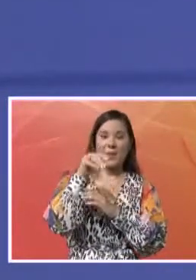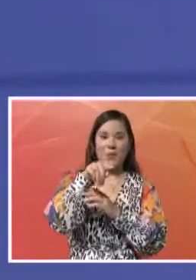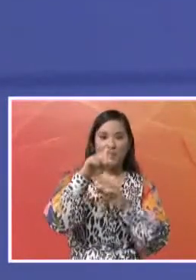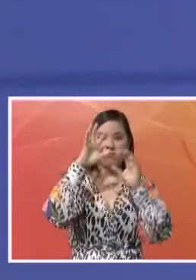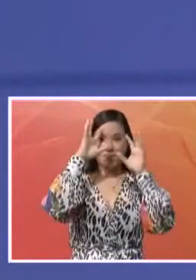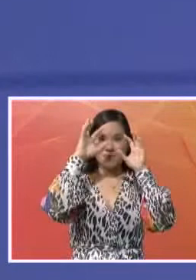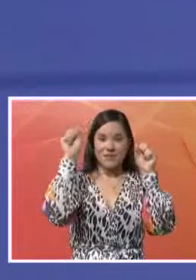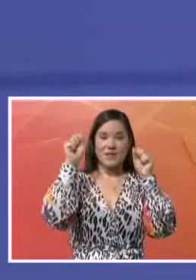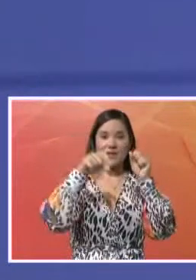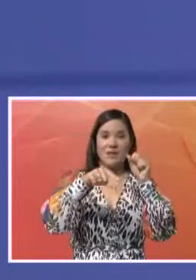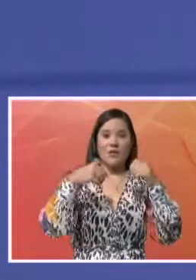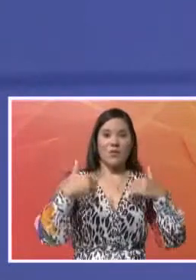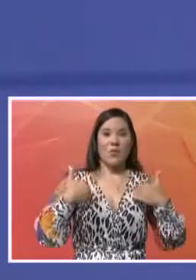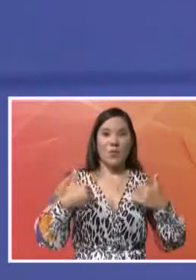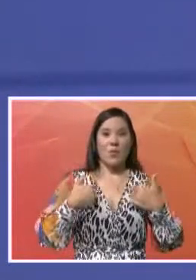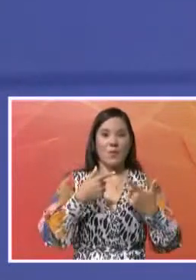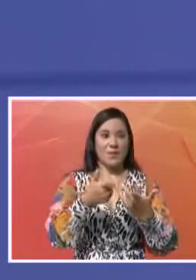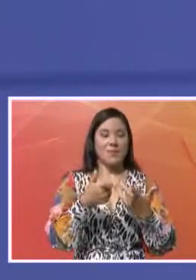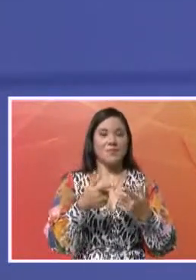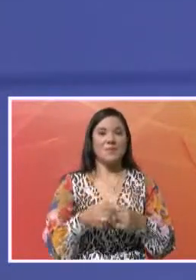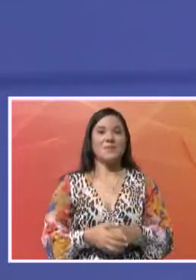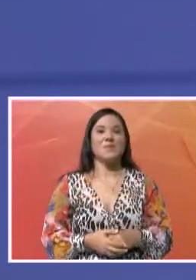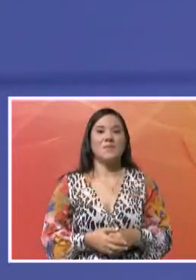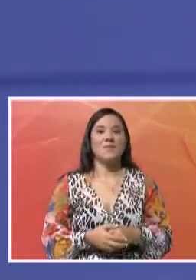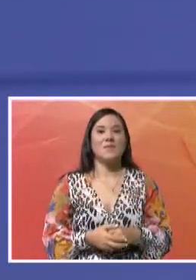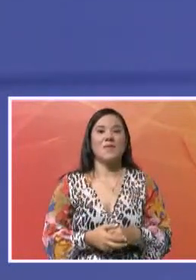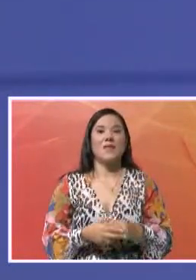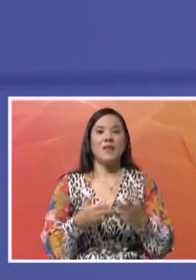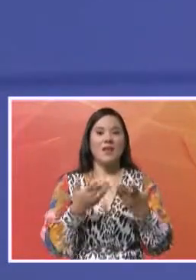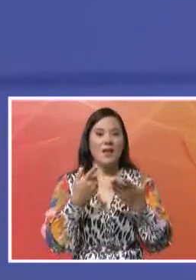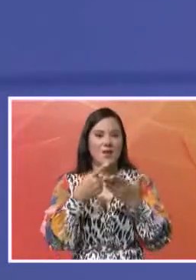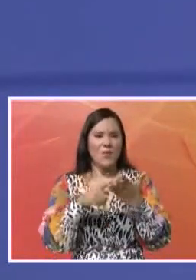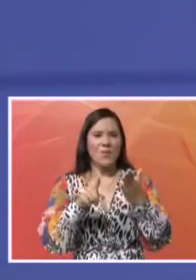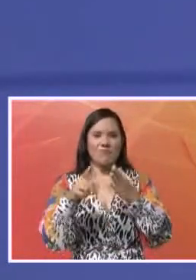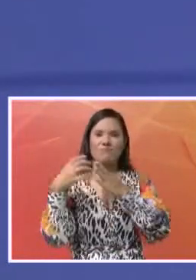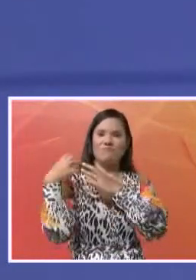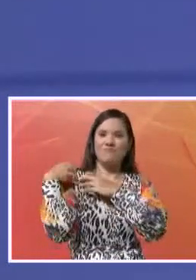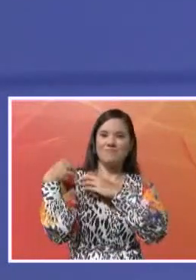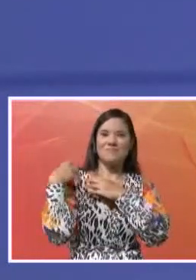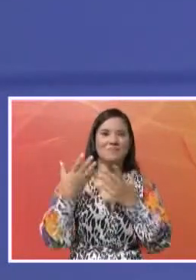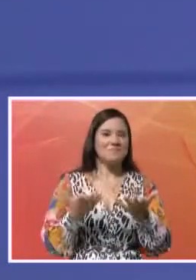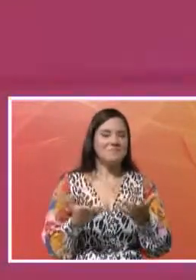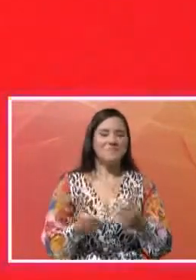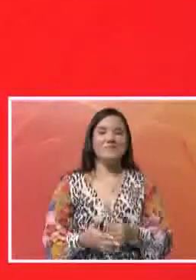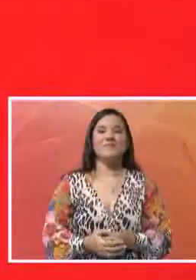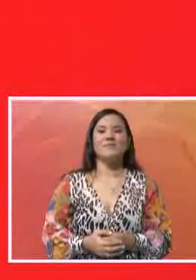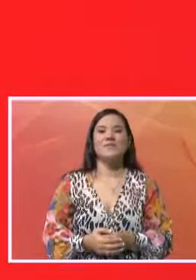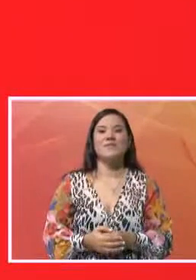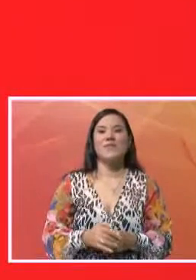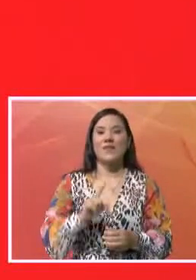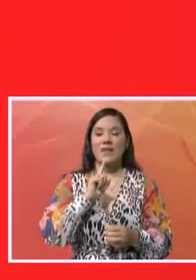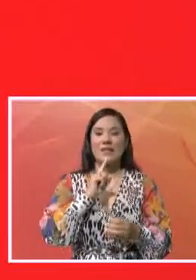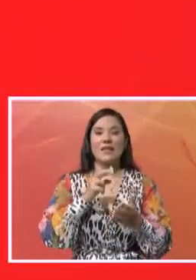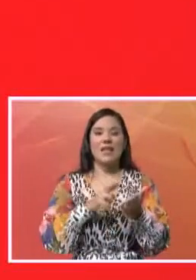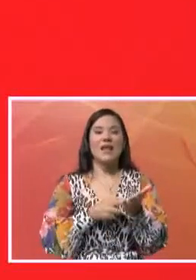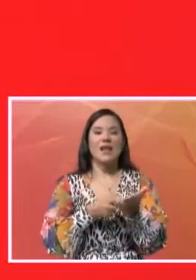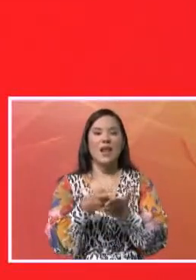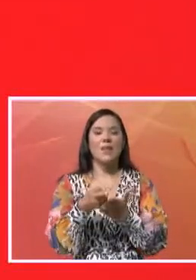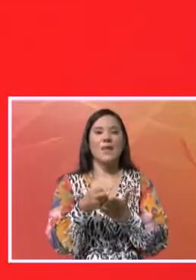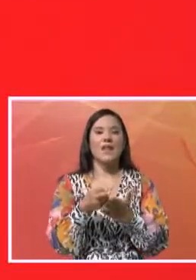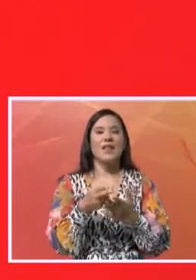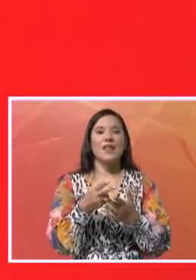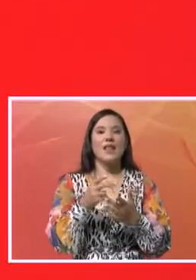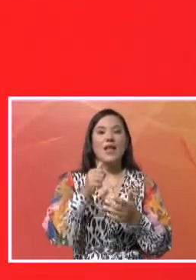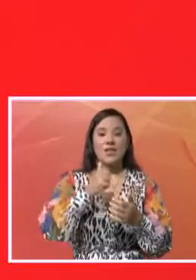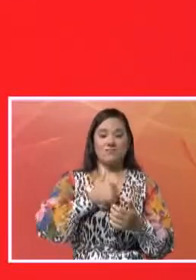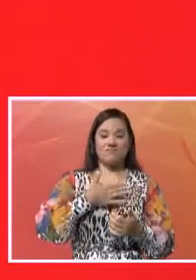bueno tu gestión ahora como directora general de la vida mira fijate realmente 11 como